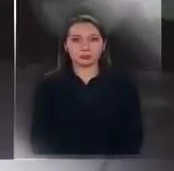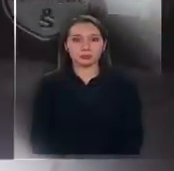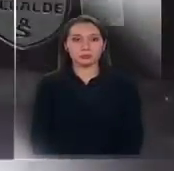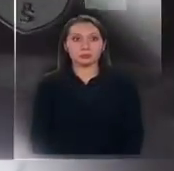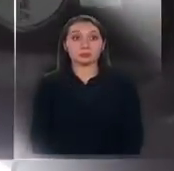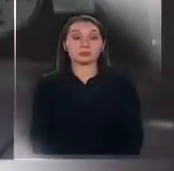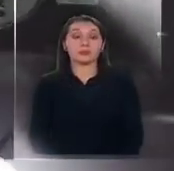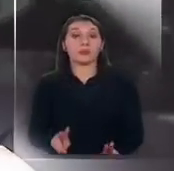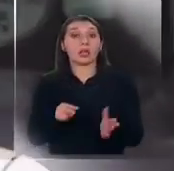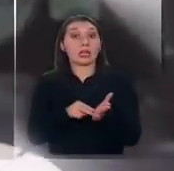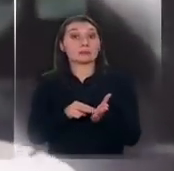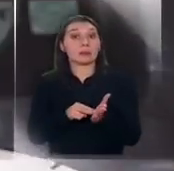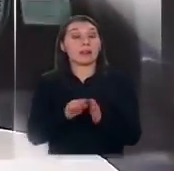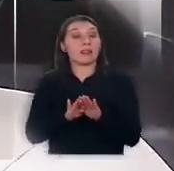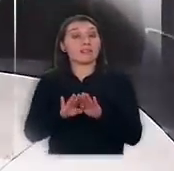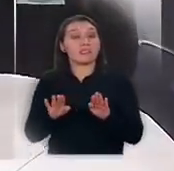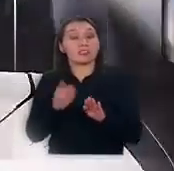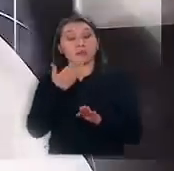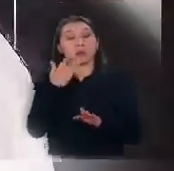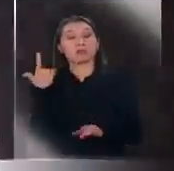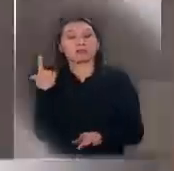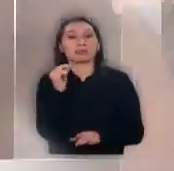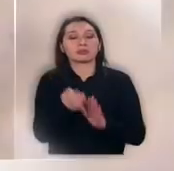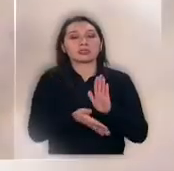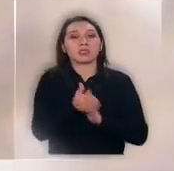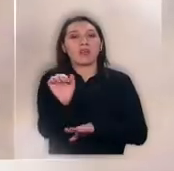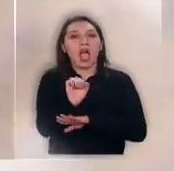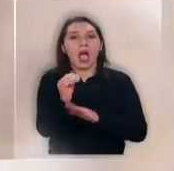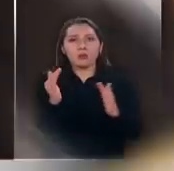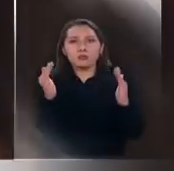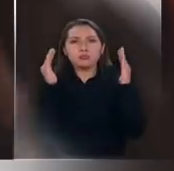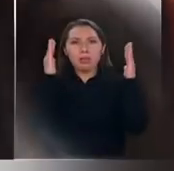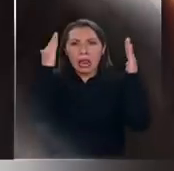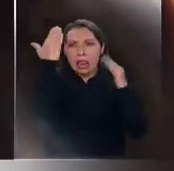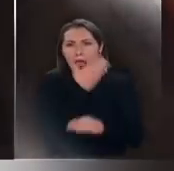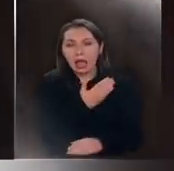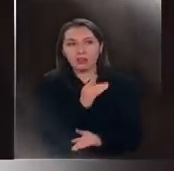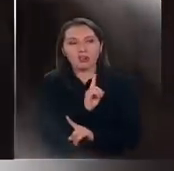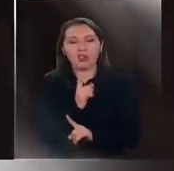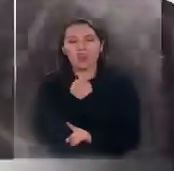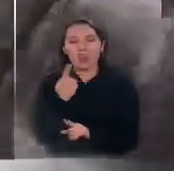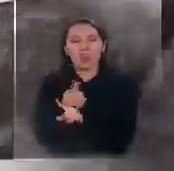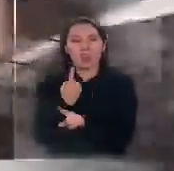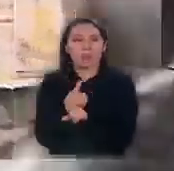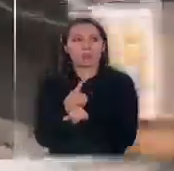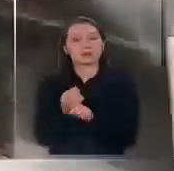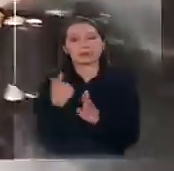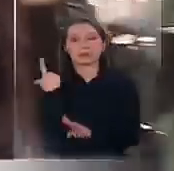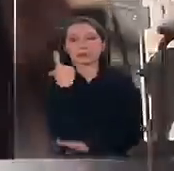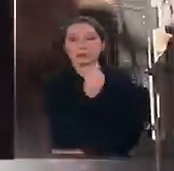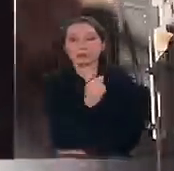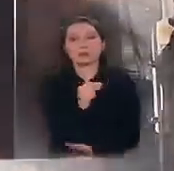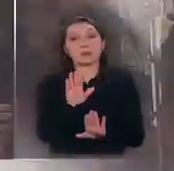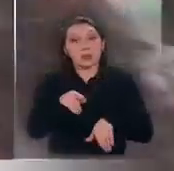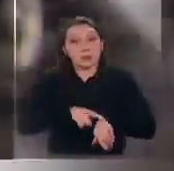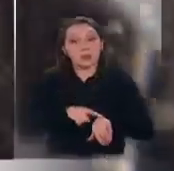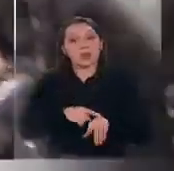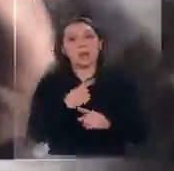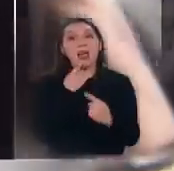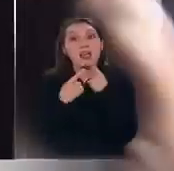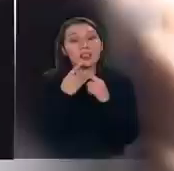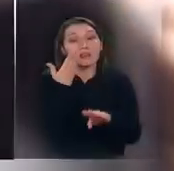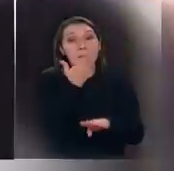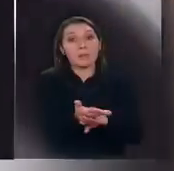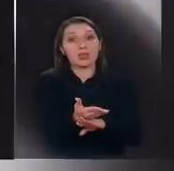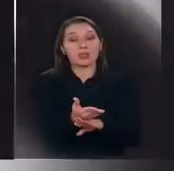Luego de esperarla en su actividad, Ladil prefirió salir en un auto polarizado y evitó conversar con nosotros. En paralelo solicitamos una entrevista formal con